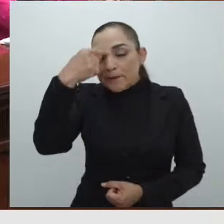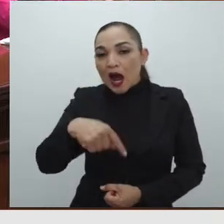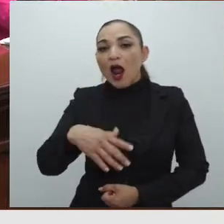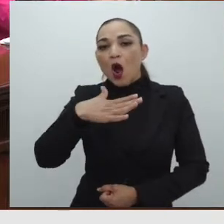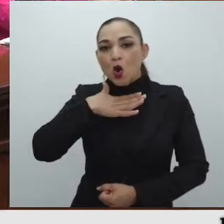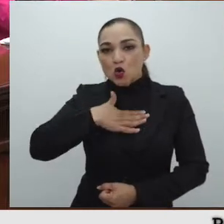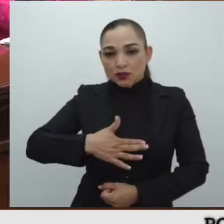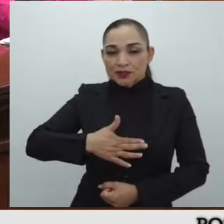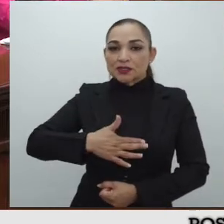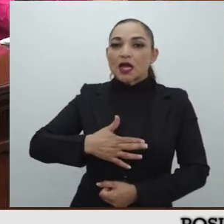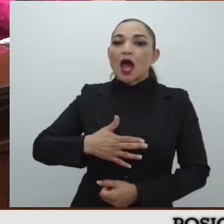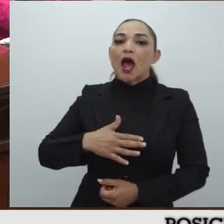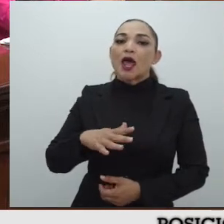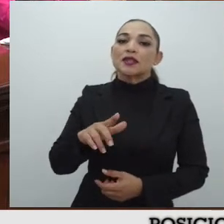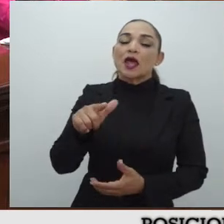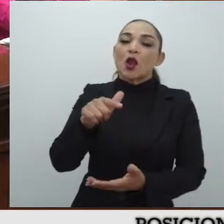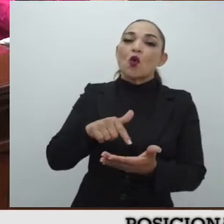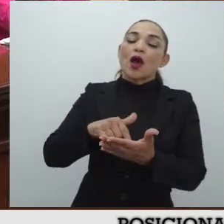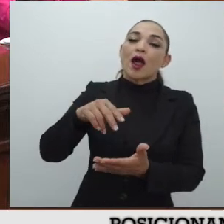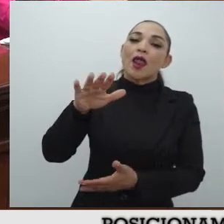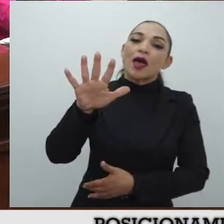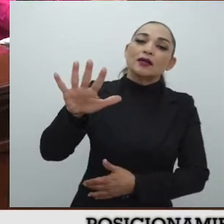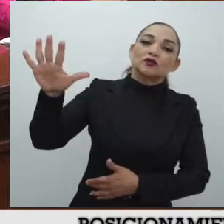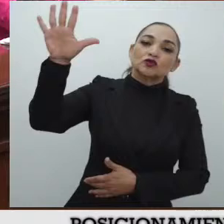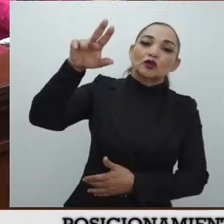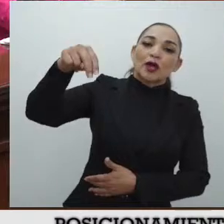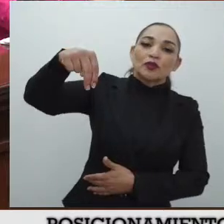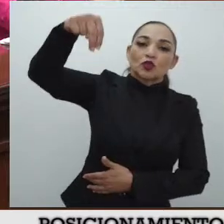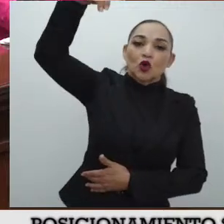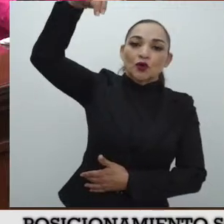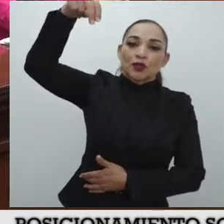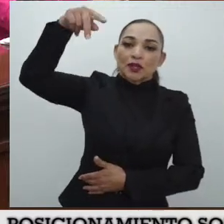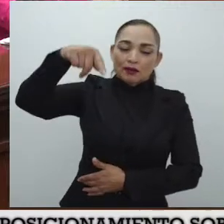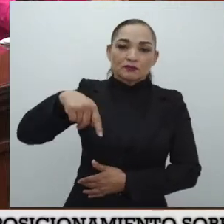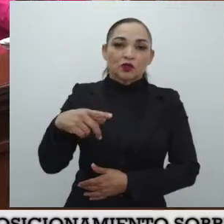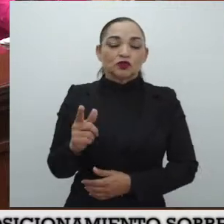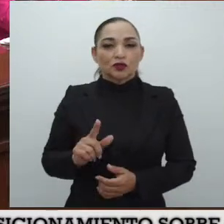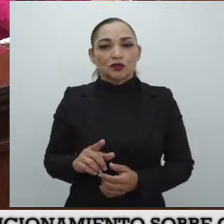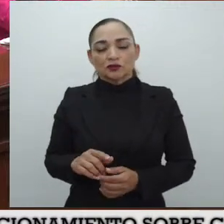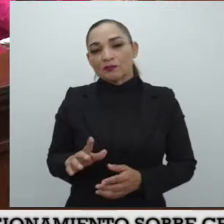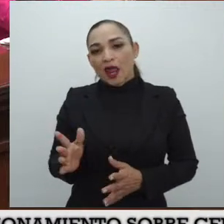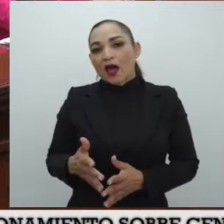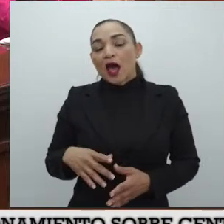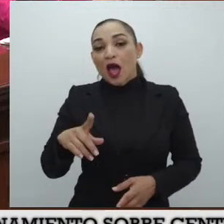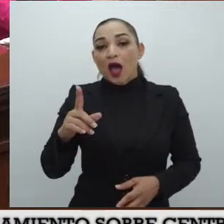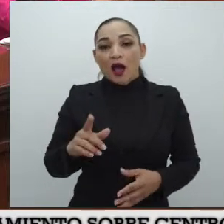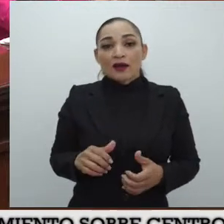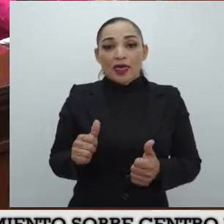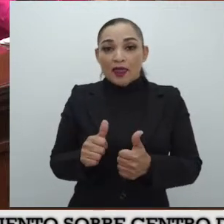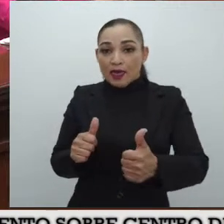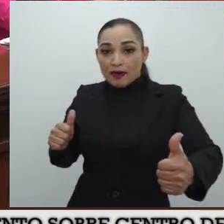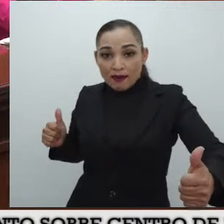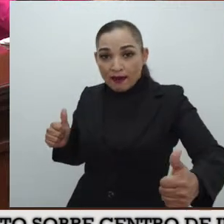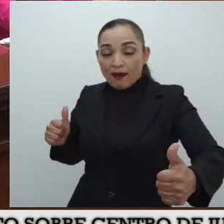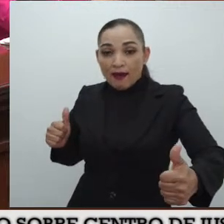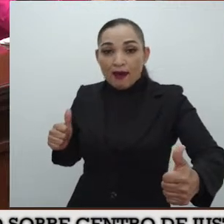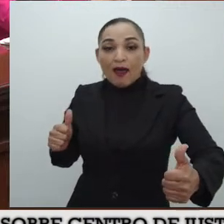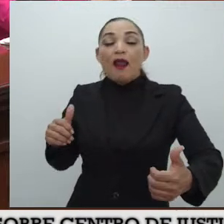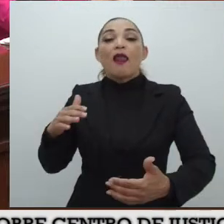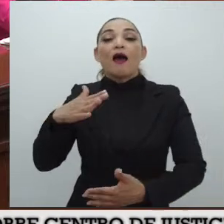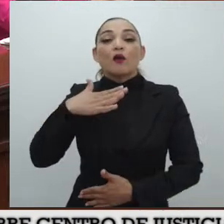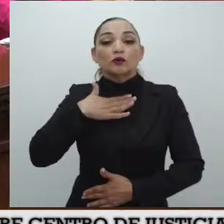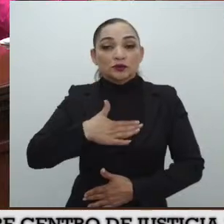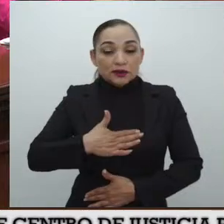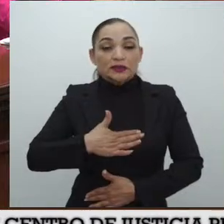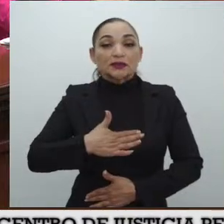zona norte. No debemos de alejar la justicia a la ciudadanía, debemos de acercarla para evitar